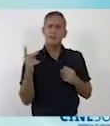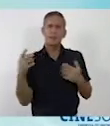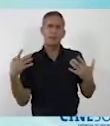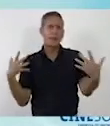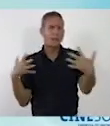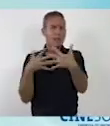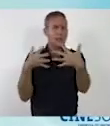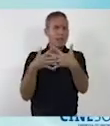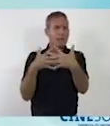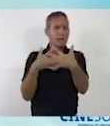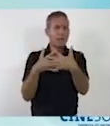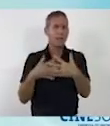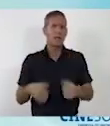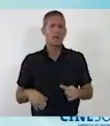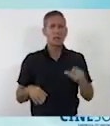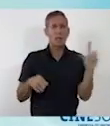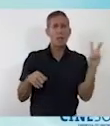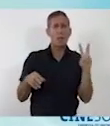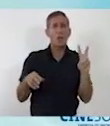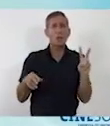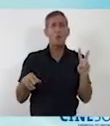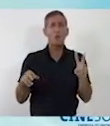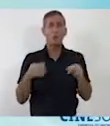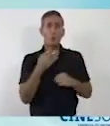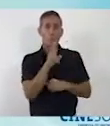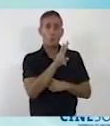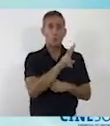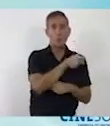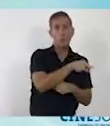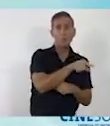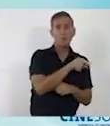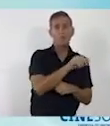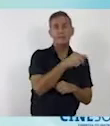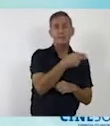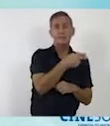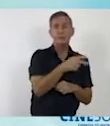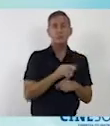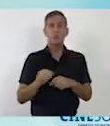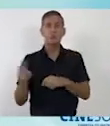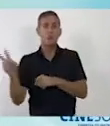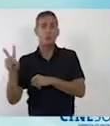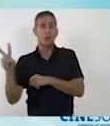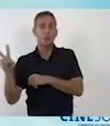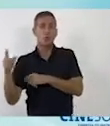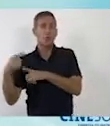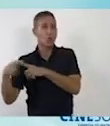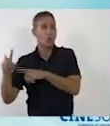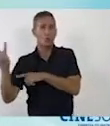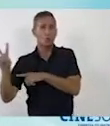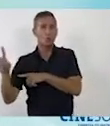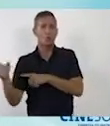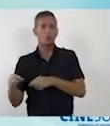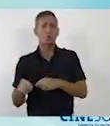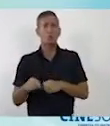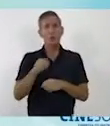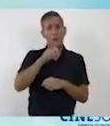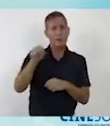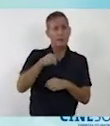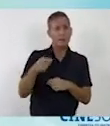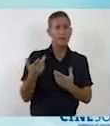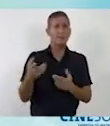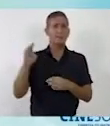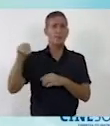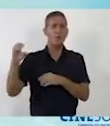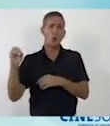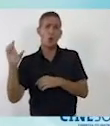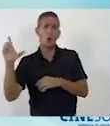relación entre el volumen de hidrógeno y el volumen de cloruro de hidrógeno. Volvemos atrás, bueno, cancelamos los moles como